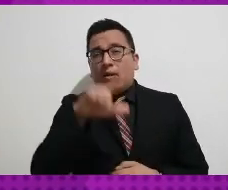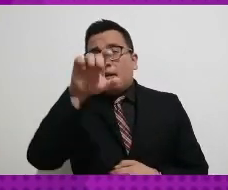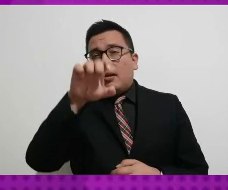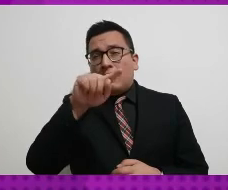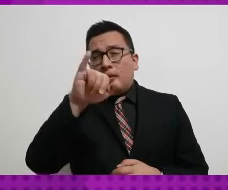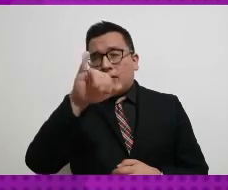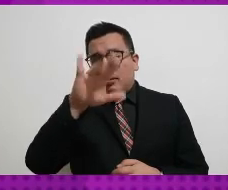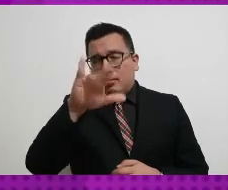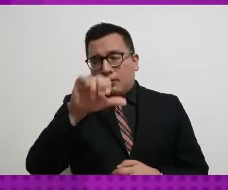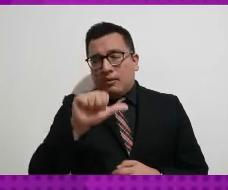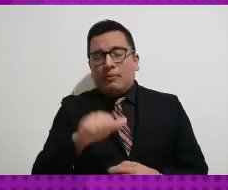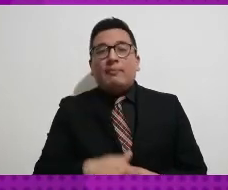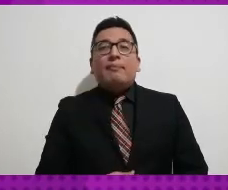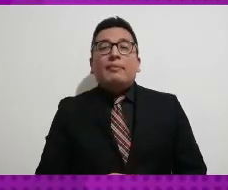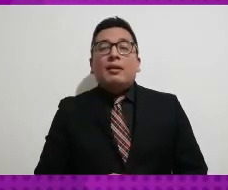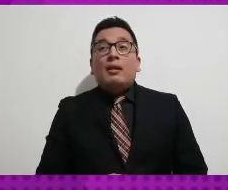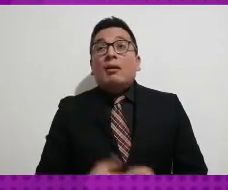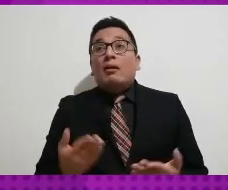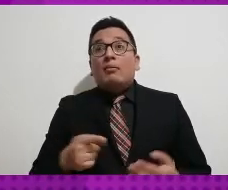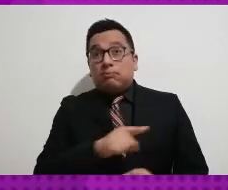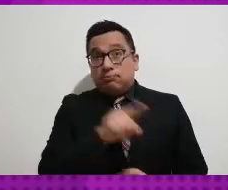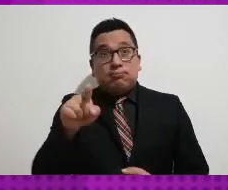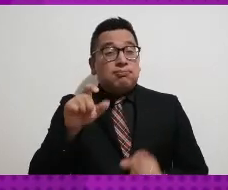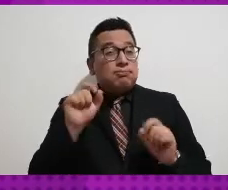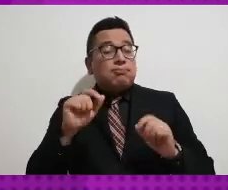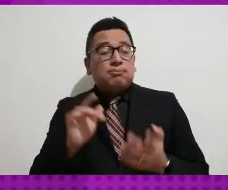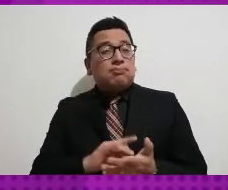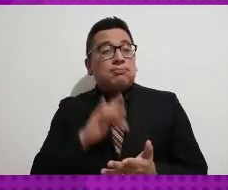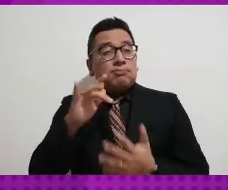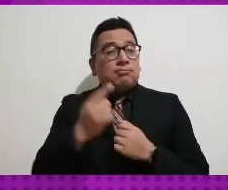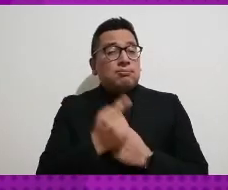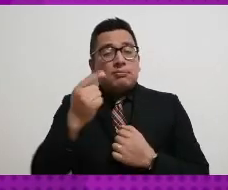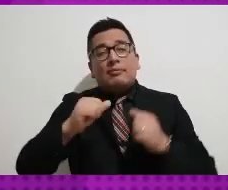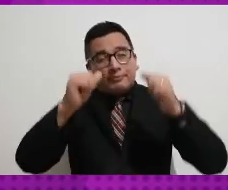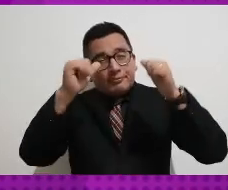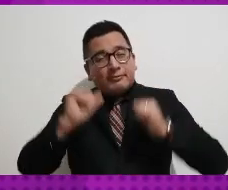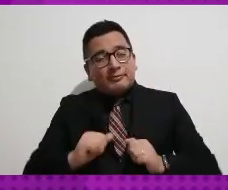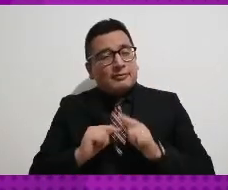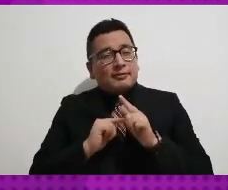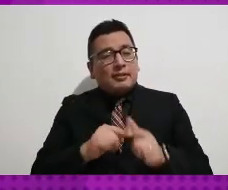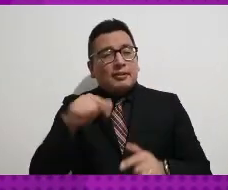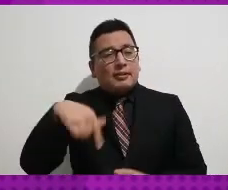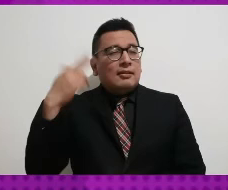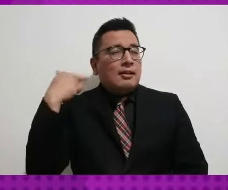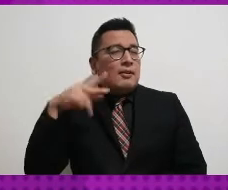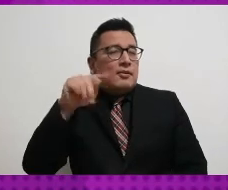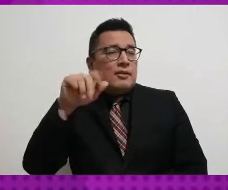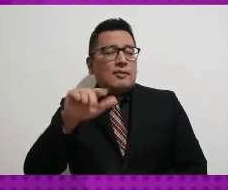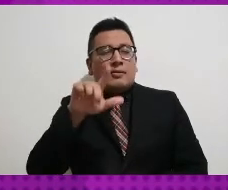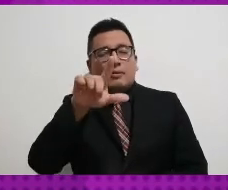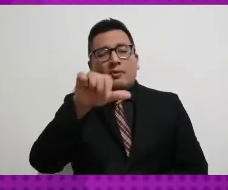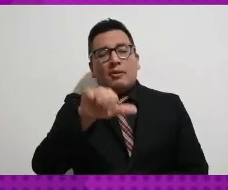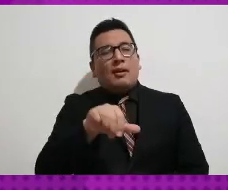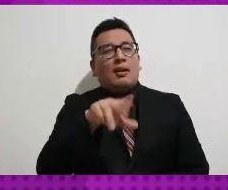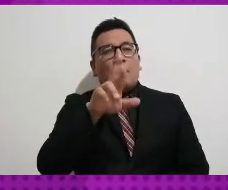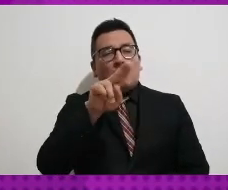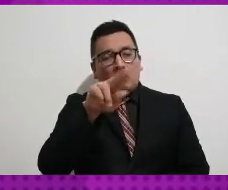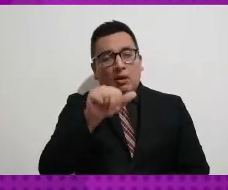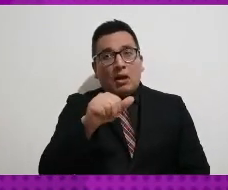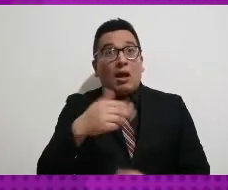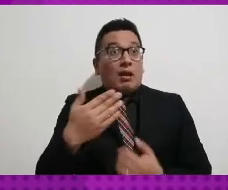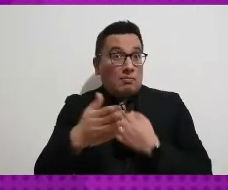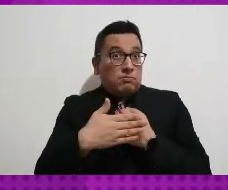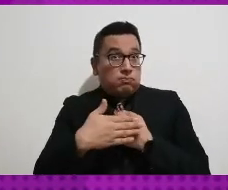electoral Leticia Bravo Hostos. Le queremos agradecer a usted que nos haya seguido en su programa La Urna, y lo invitamos a que